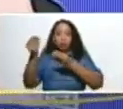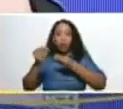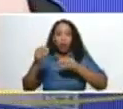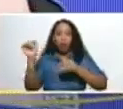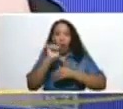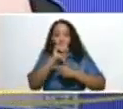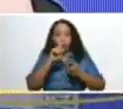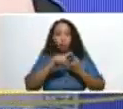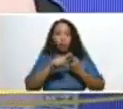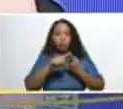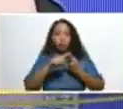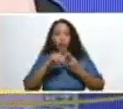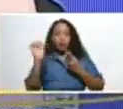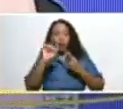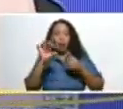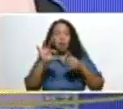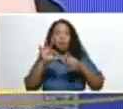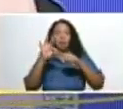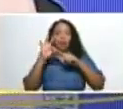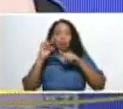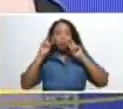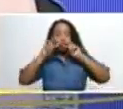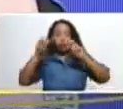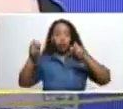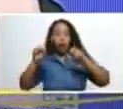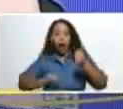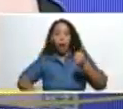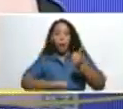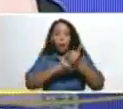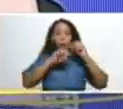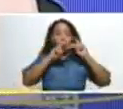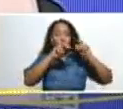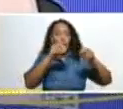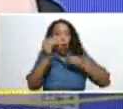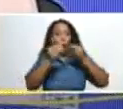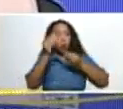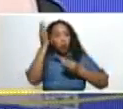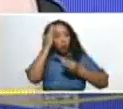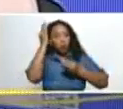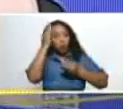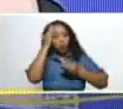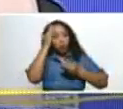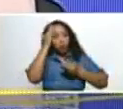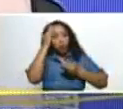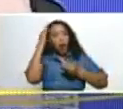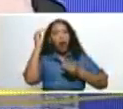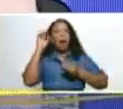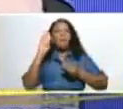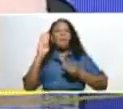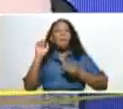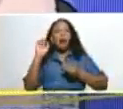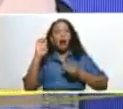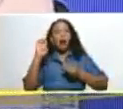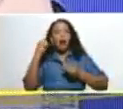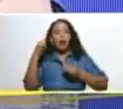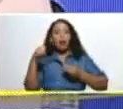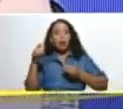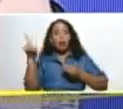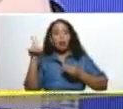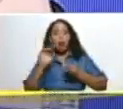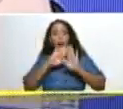La Unidad Especial de Investigaciones y de Apoyo a la Investigación, como es conocido, el BAE, ha recibido un